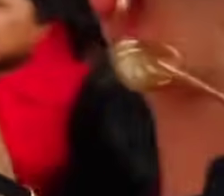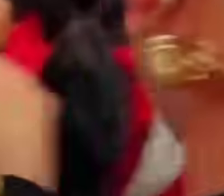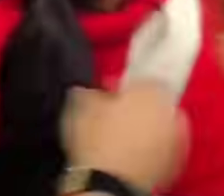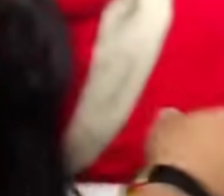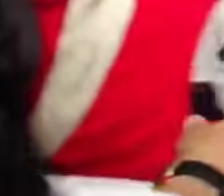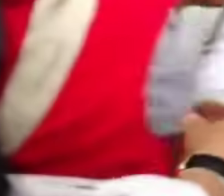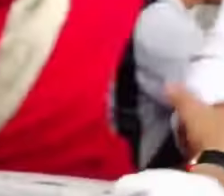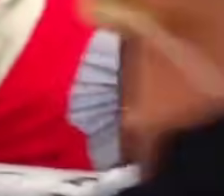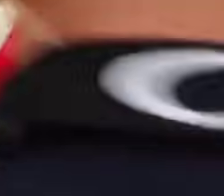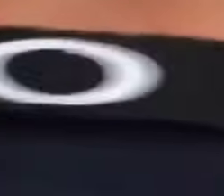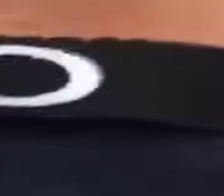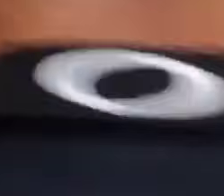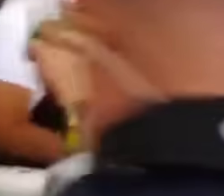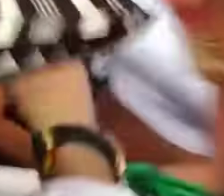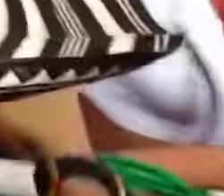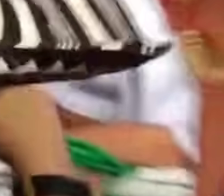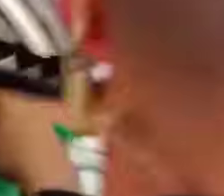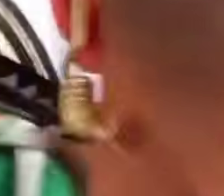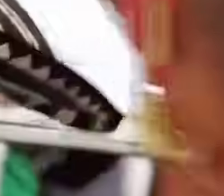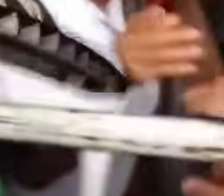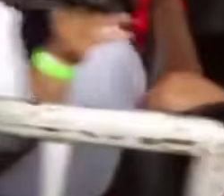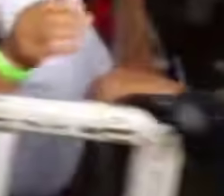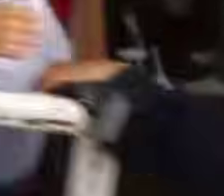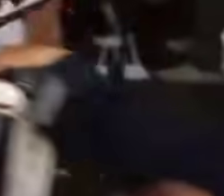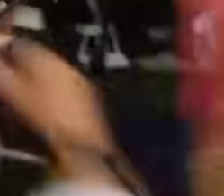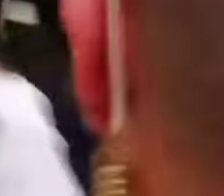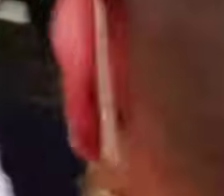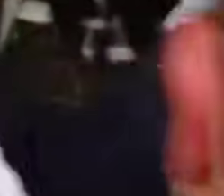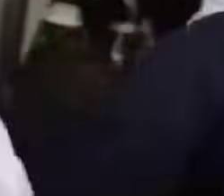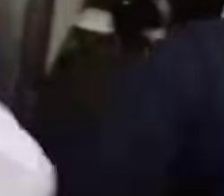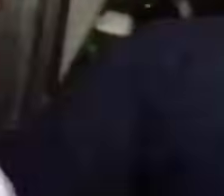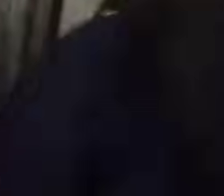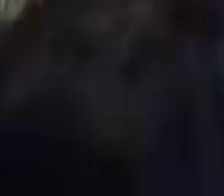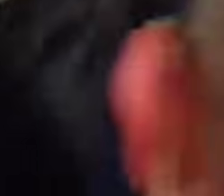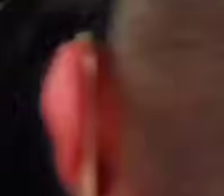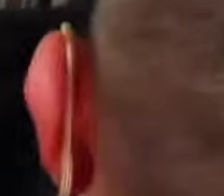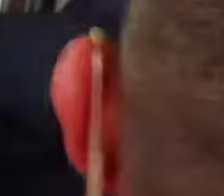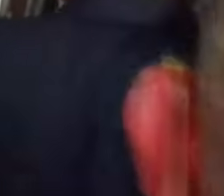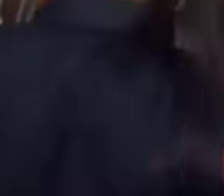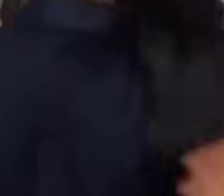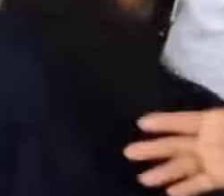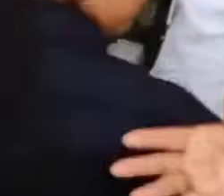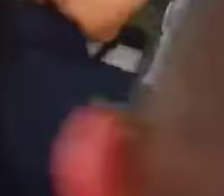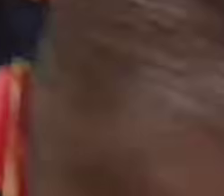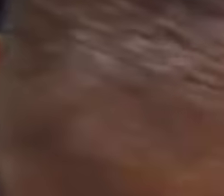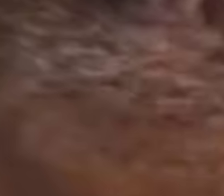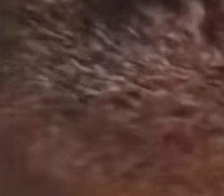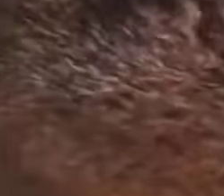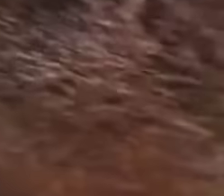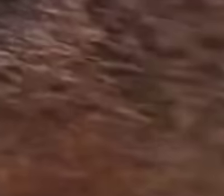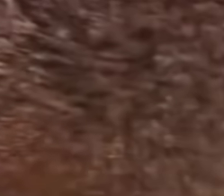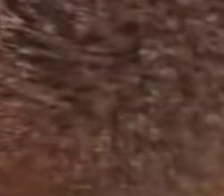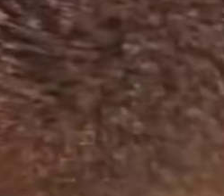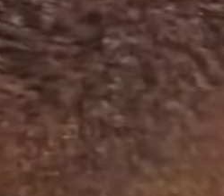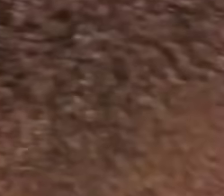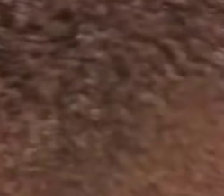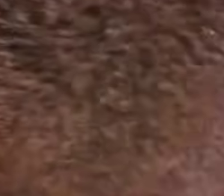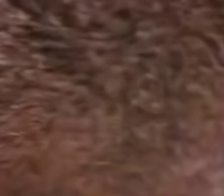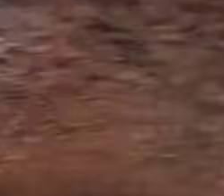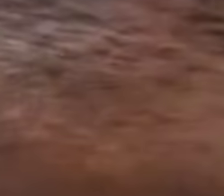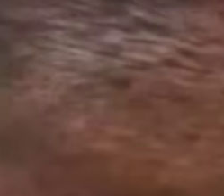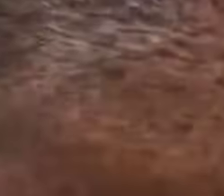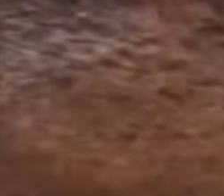verdad, son las caras de un presidente que sabe que está haciendo algo que ningún presidente en Colombia había hecho: entregar tierras